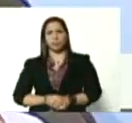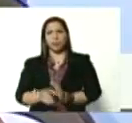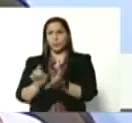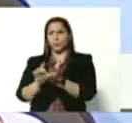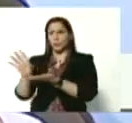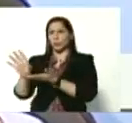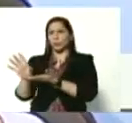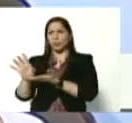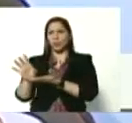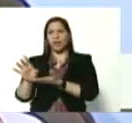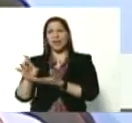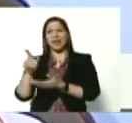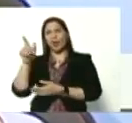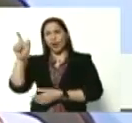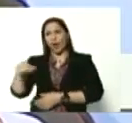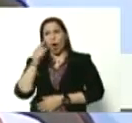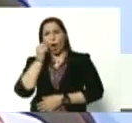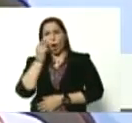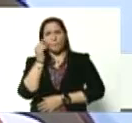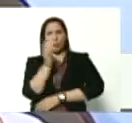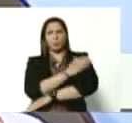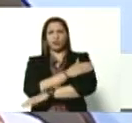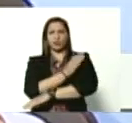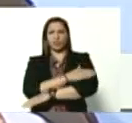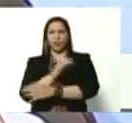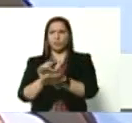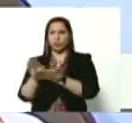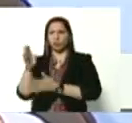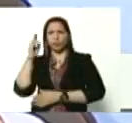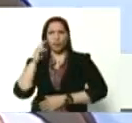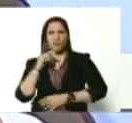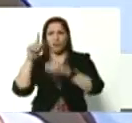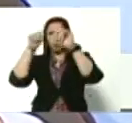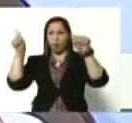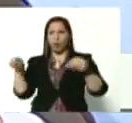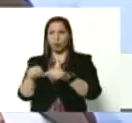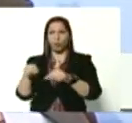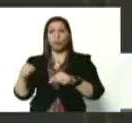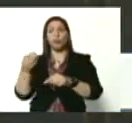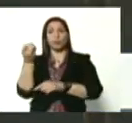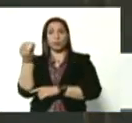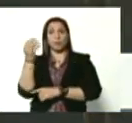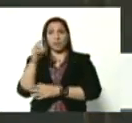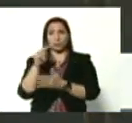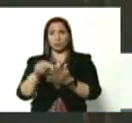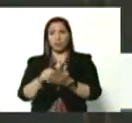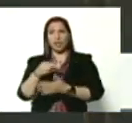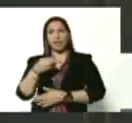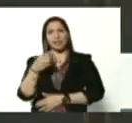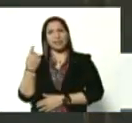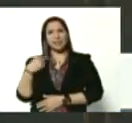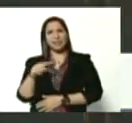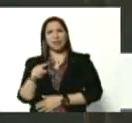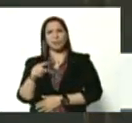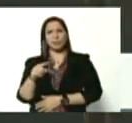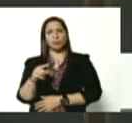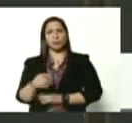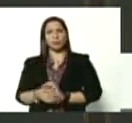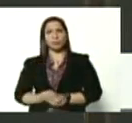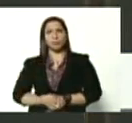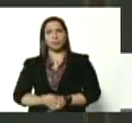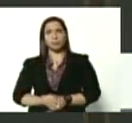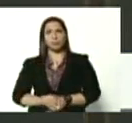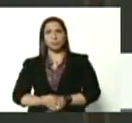legislativo que cuando dejamos la presidencia de la asamblea nacional declaró que la que teníamos ahí de los próceres